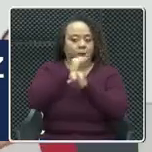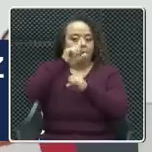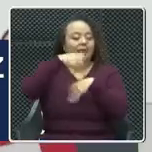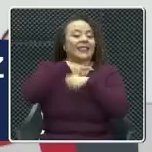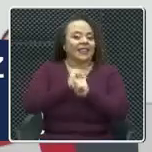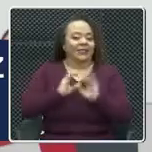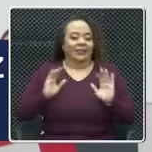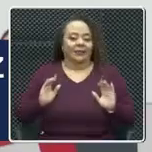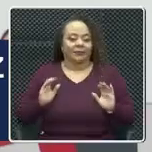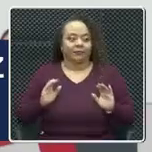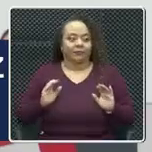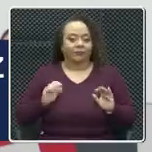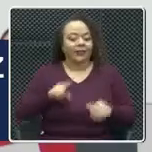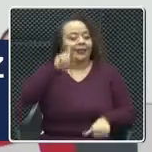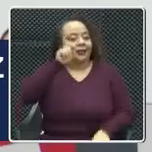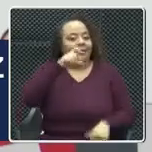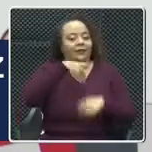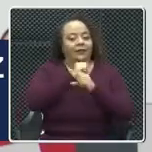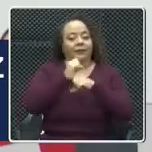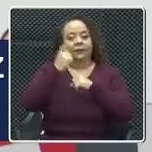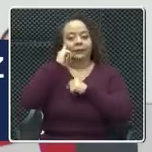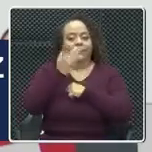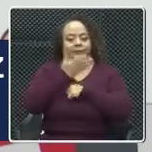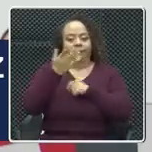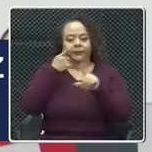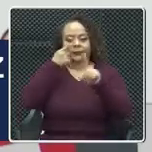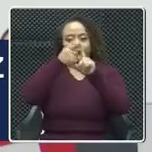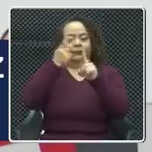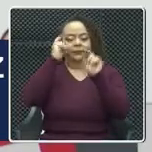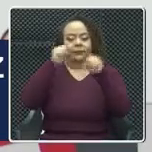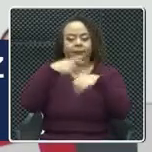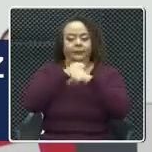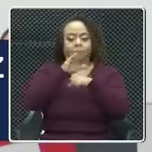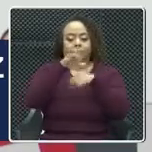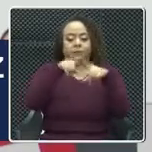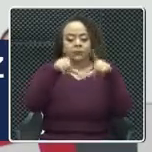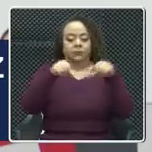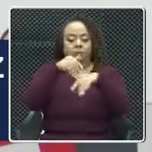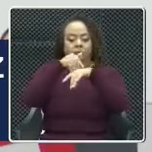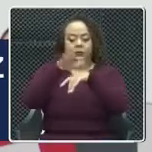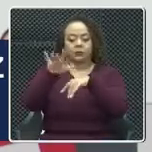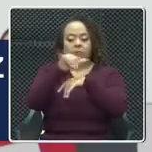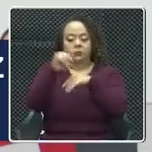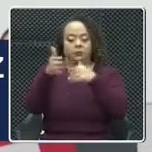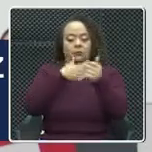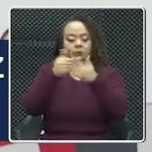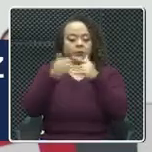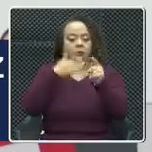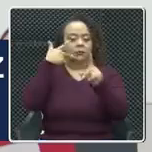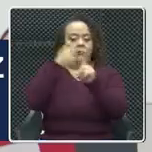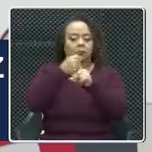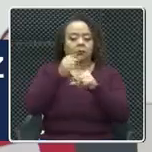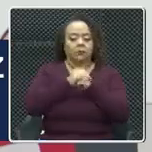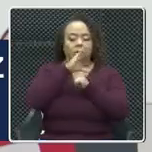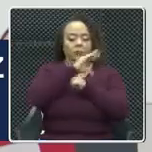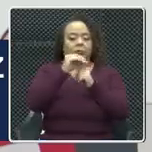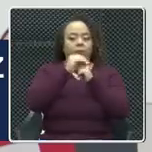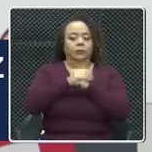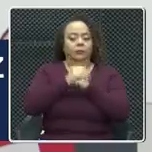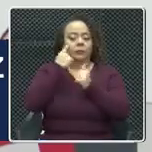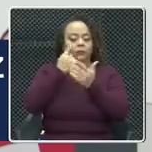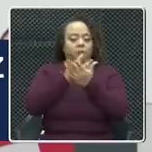hacer, claro, ¿verdad? ¿Para qué? Para que pueda ser su referencia, como cualquier accidente, y evidenciar